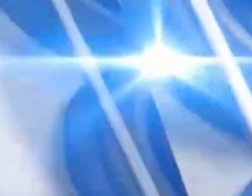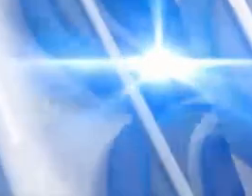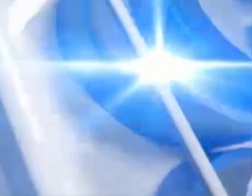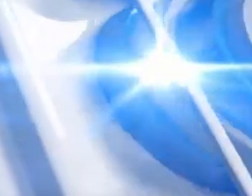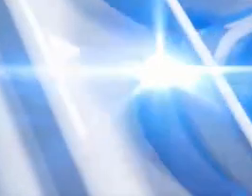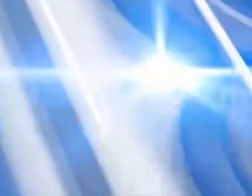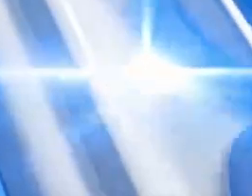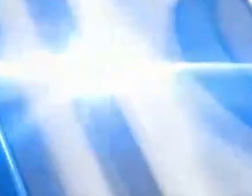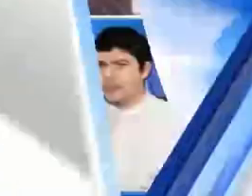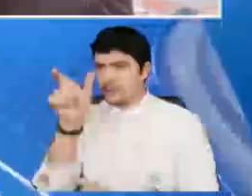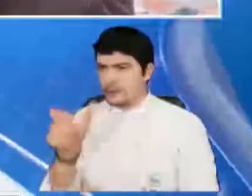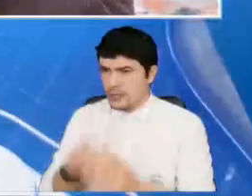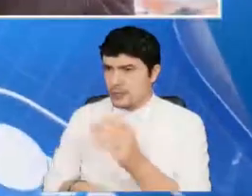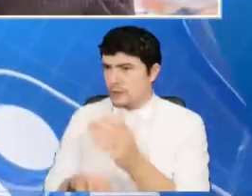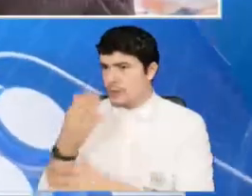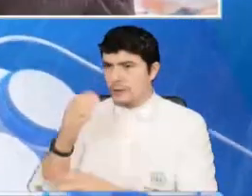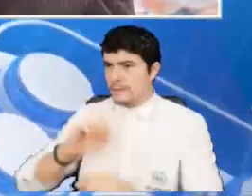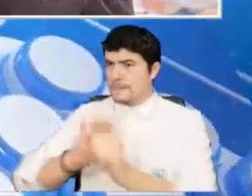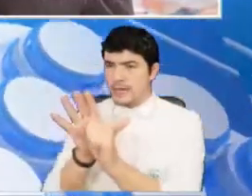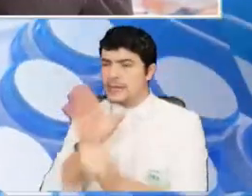caso?